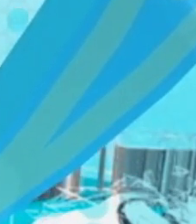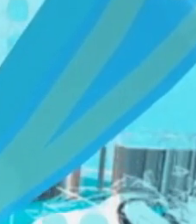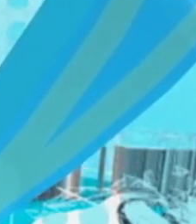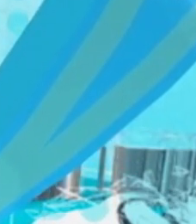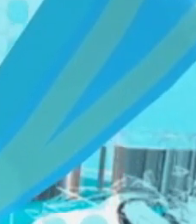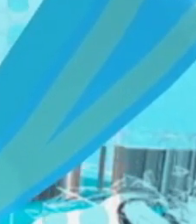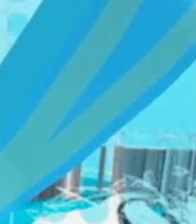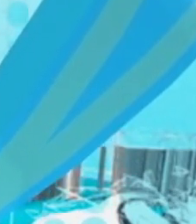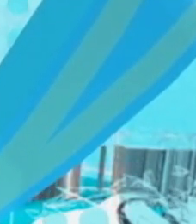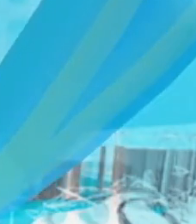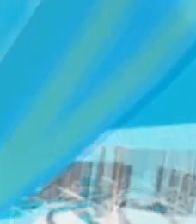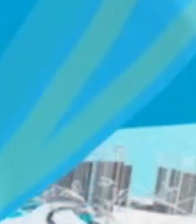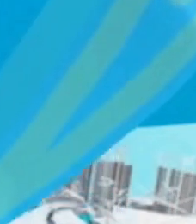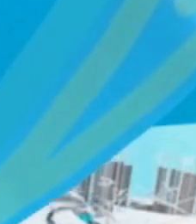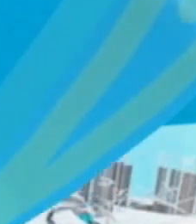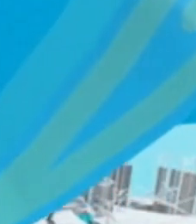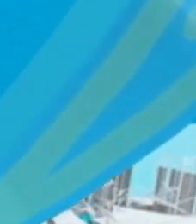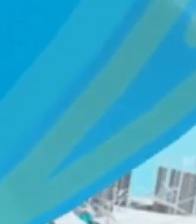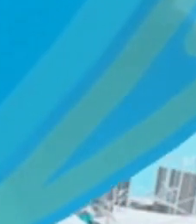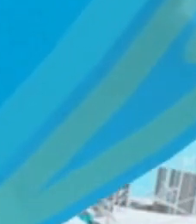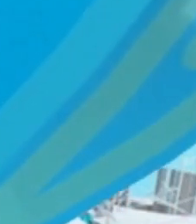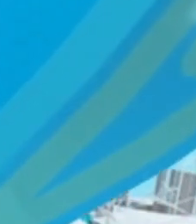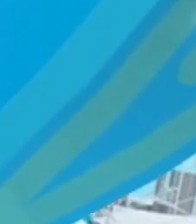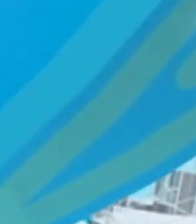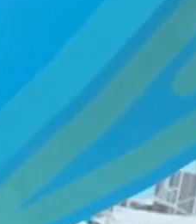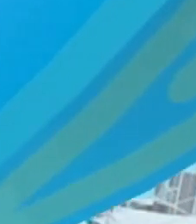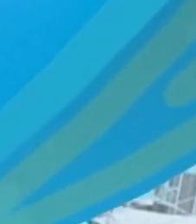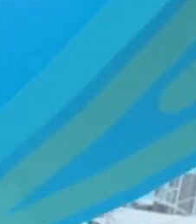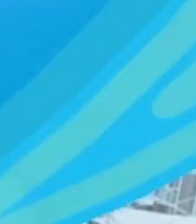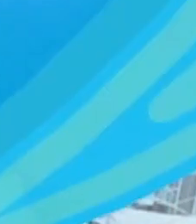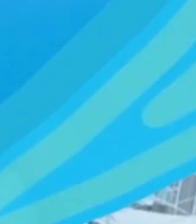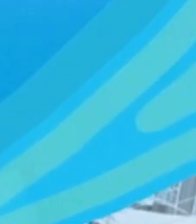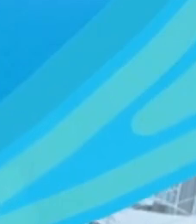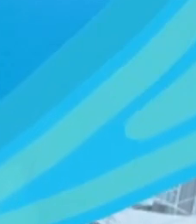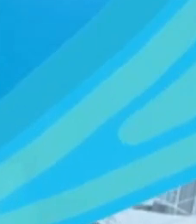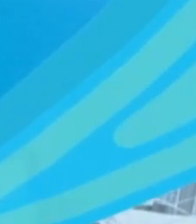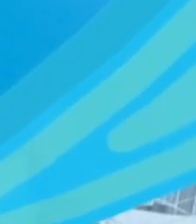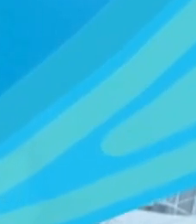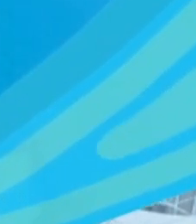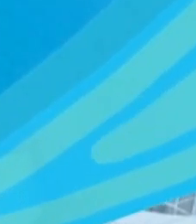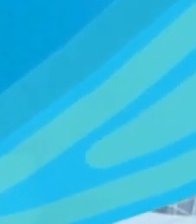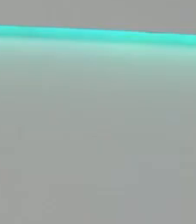Banco Popular presenta El Tipo de Cambio.